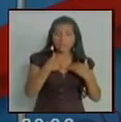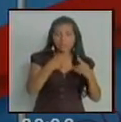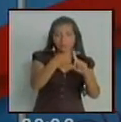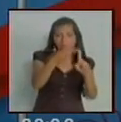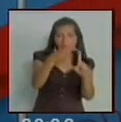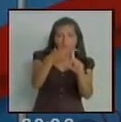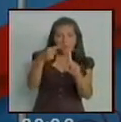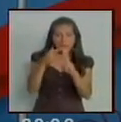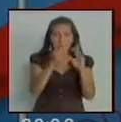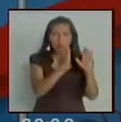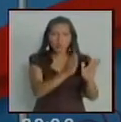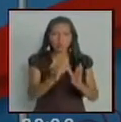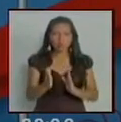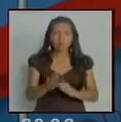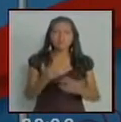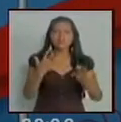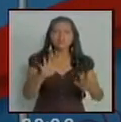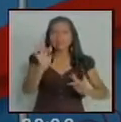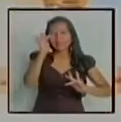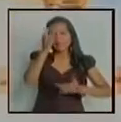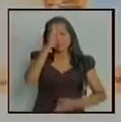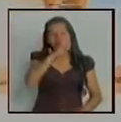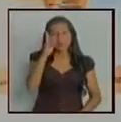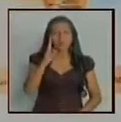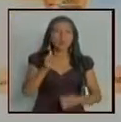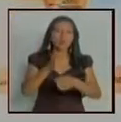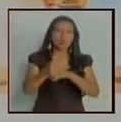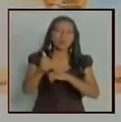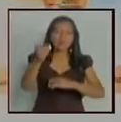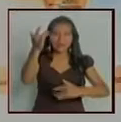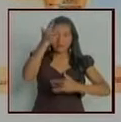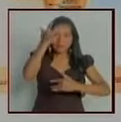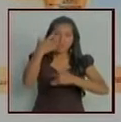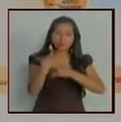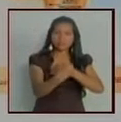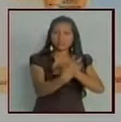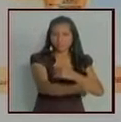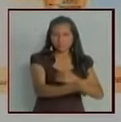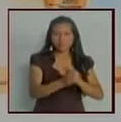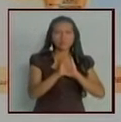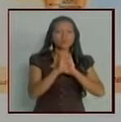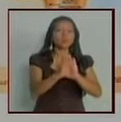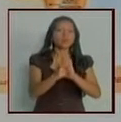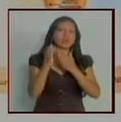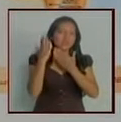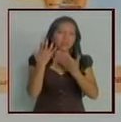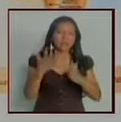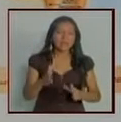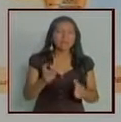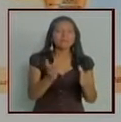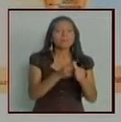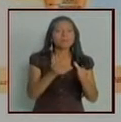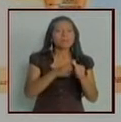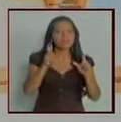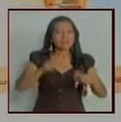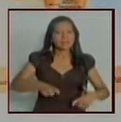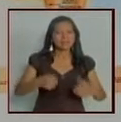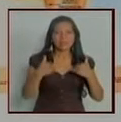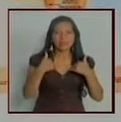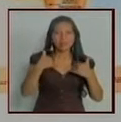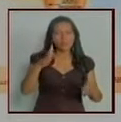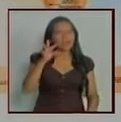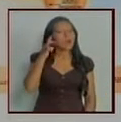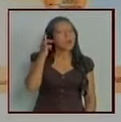la manifestación de alguna enfermedad. Entonces, si tenemos, aquí por ejemplo tenemos el cuadro del oído externo, tenemos el